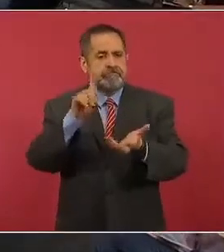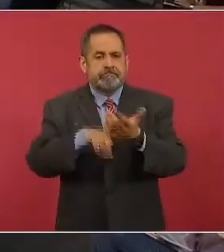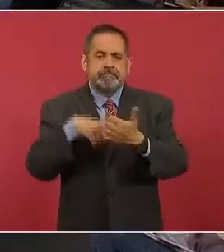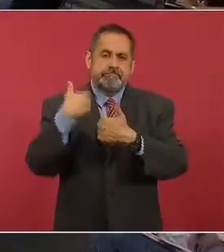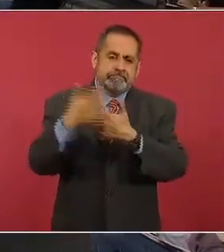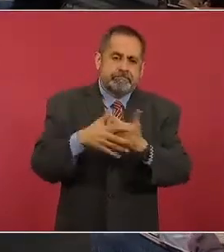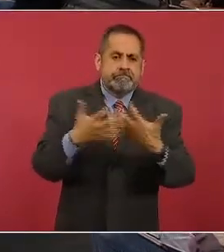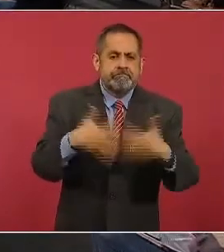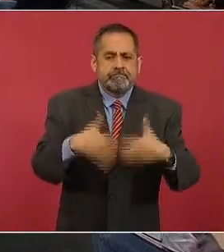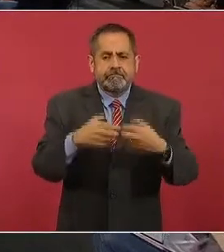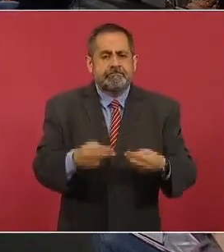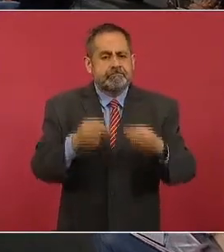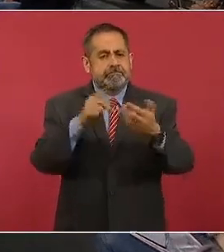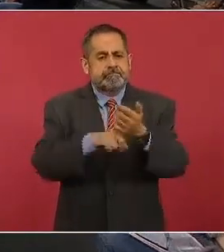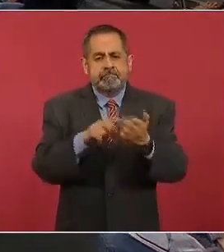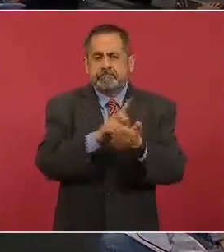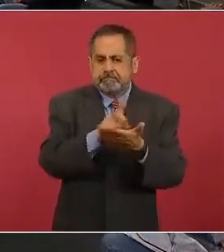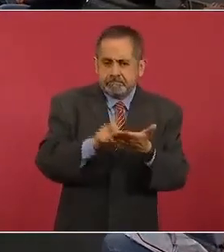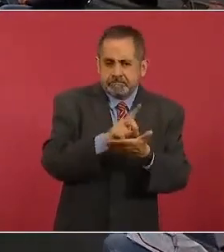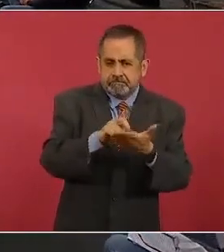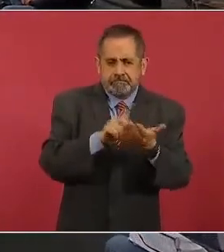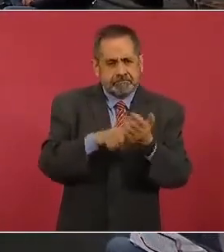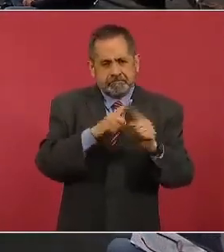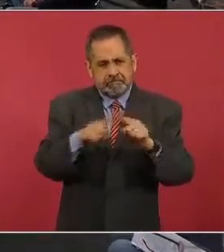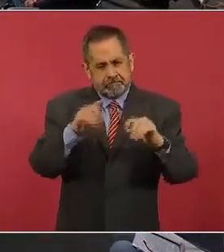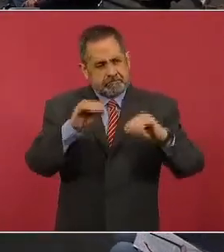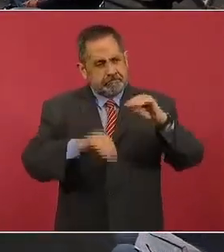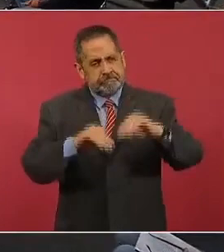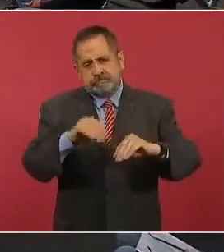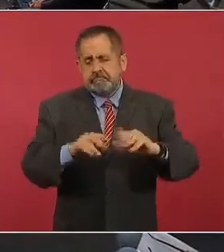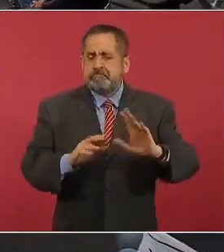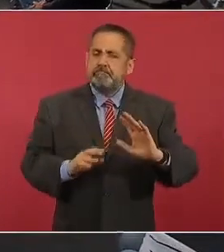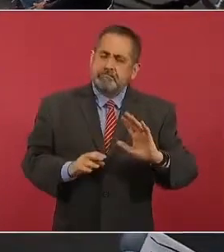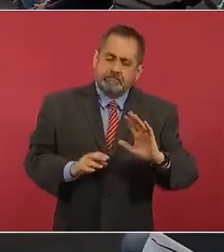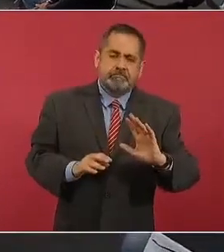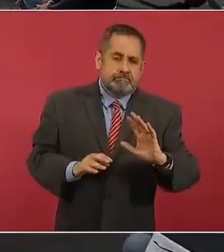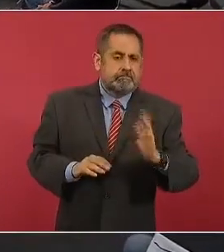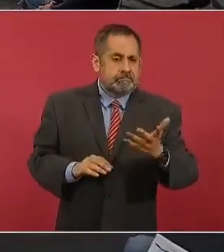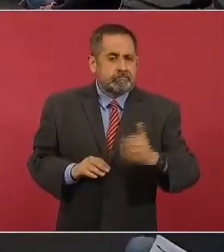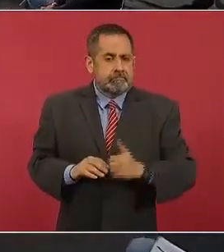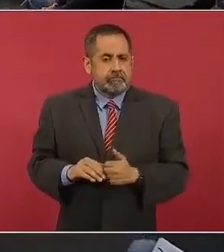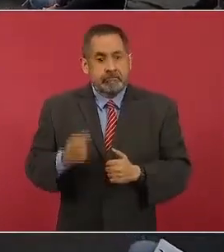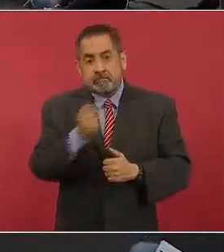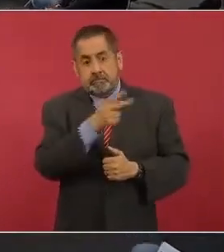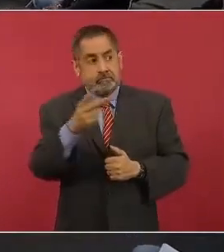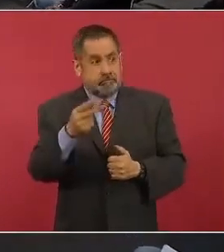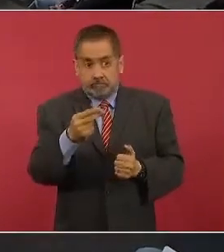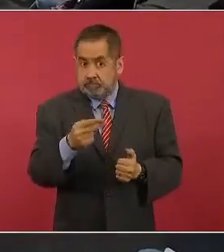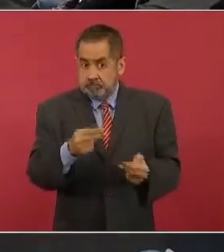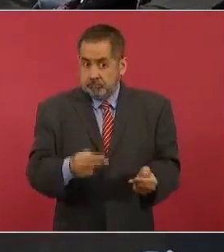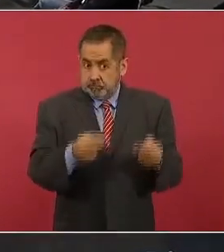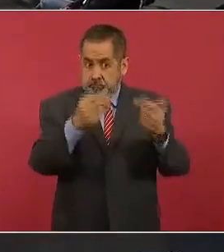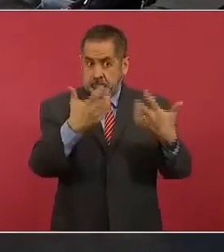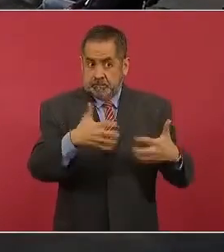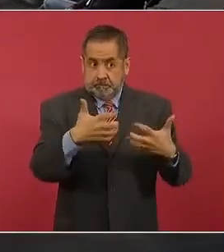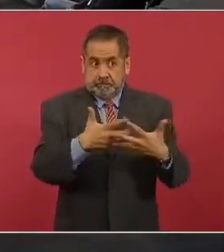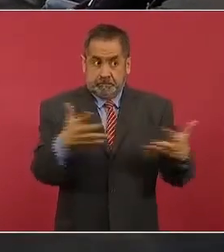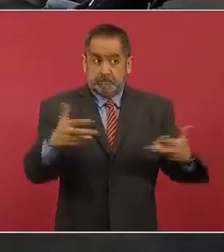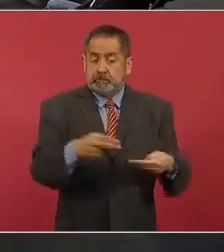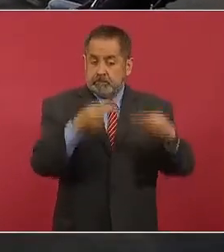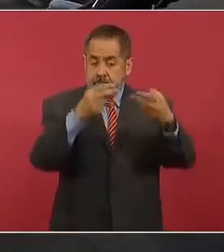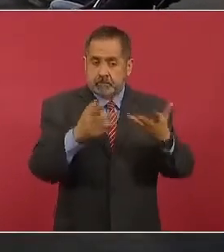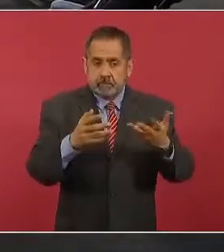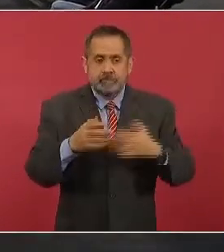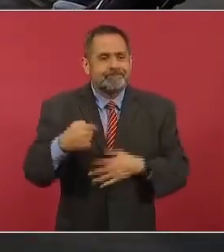industrialización de drogas y demás, y hay hasta empresas,